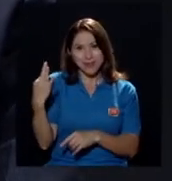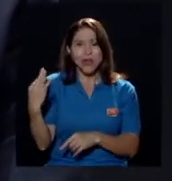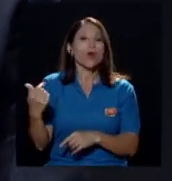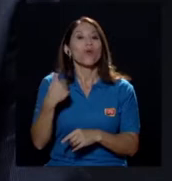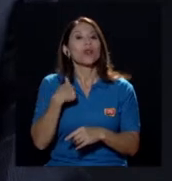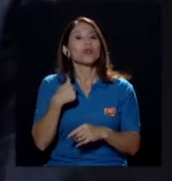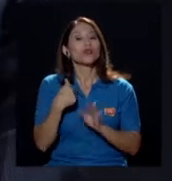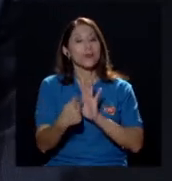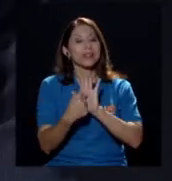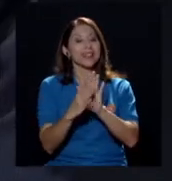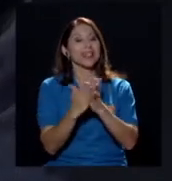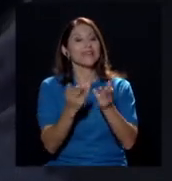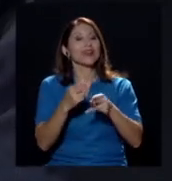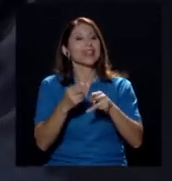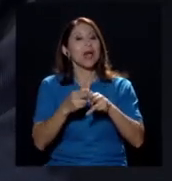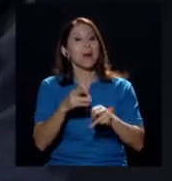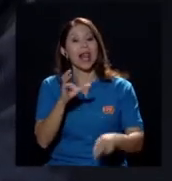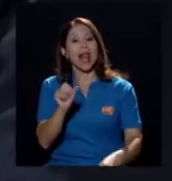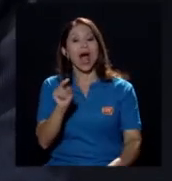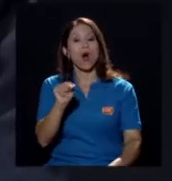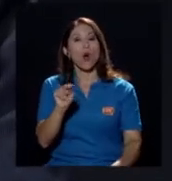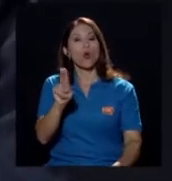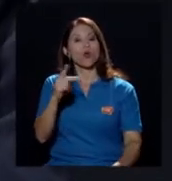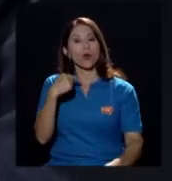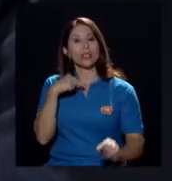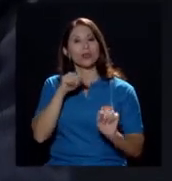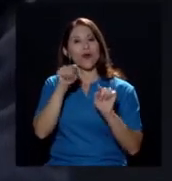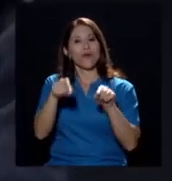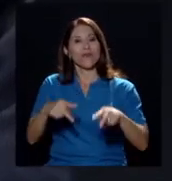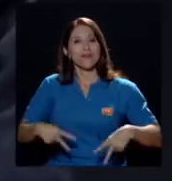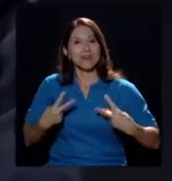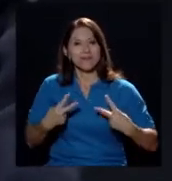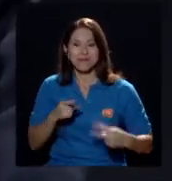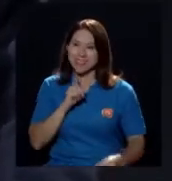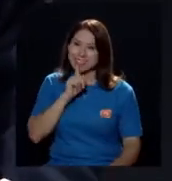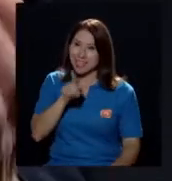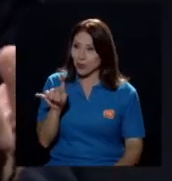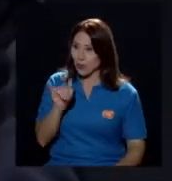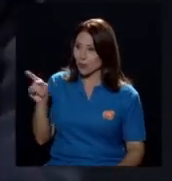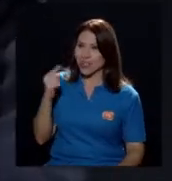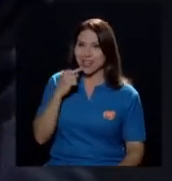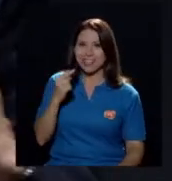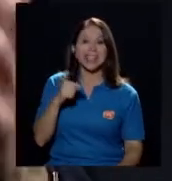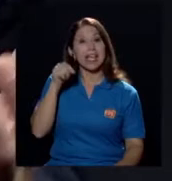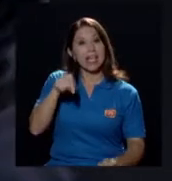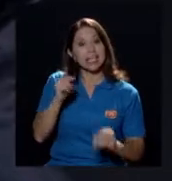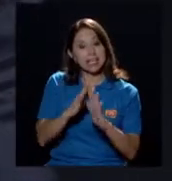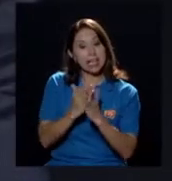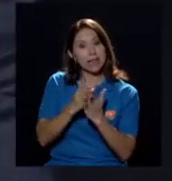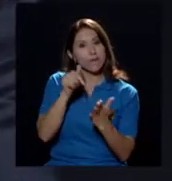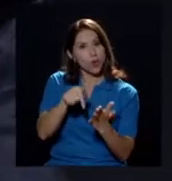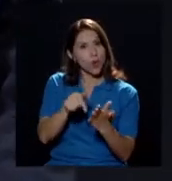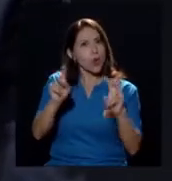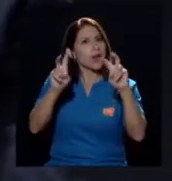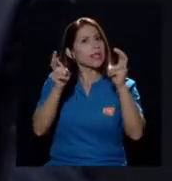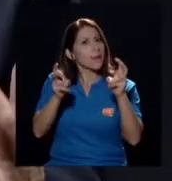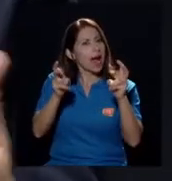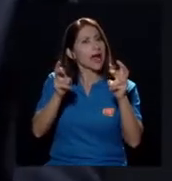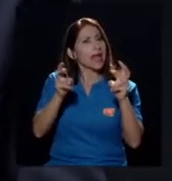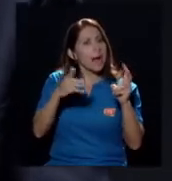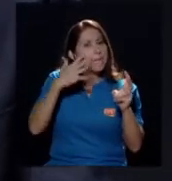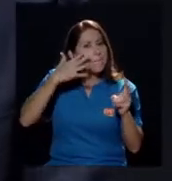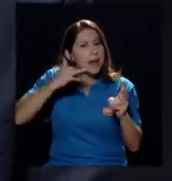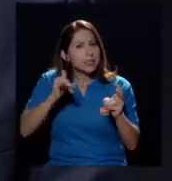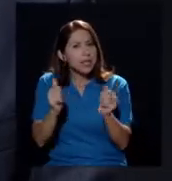yo viví efectivamente como usted dice este es un libro que si bien es cierto tiene una temática muy común en relación con el otro